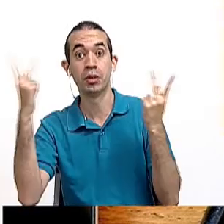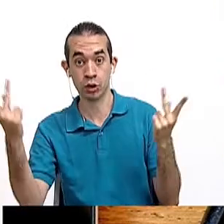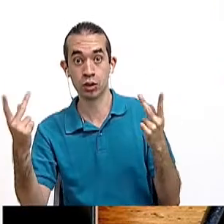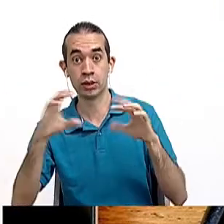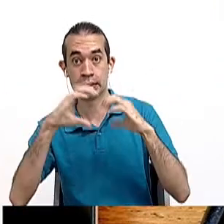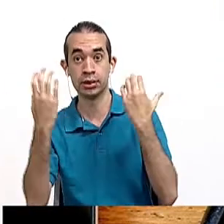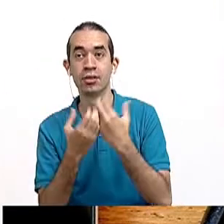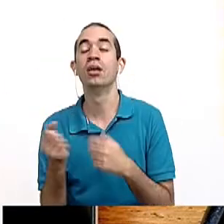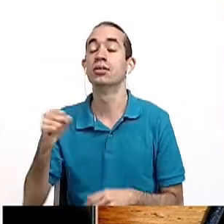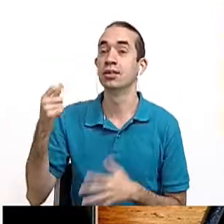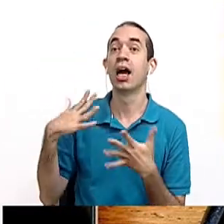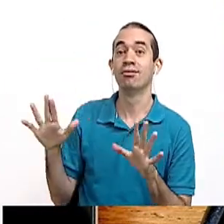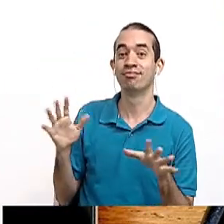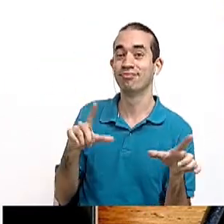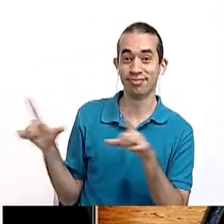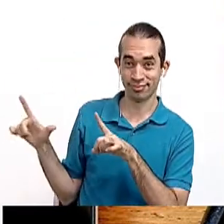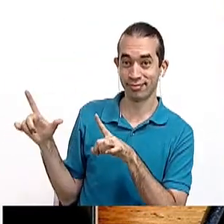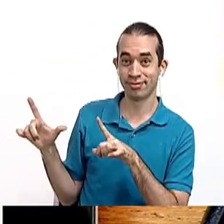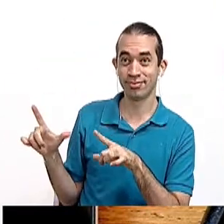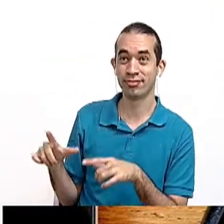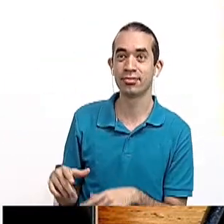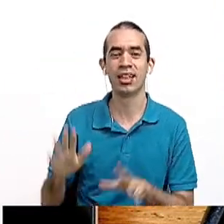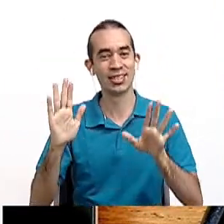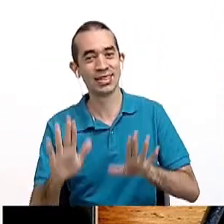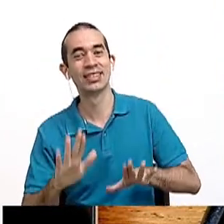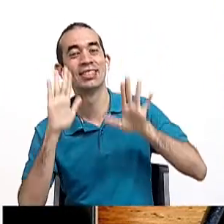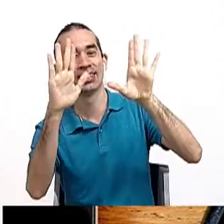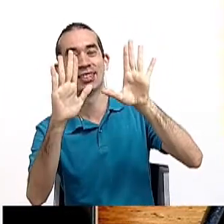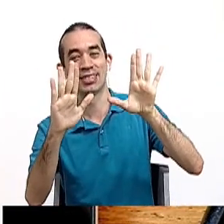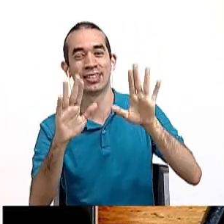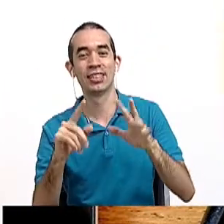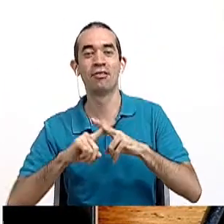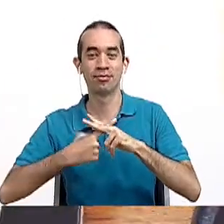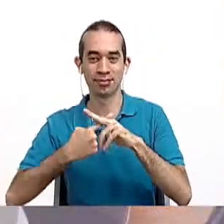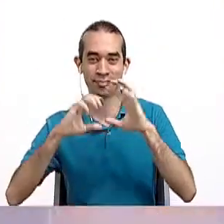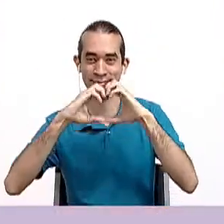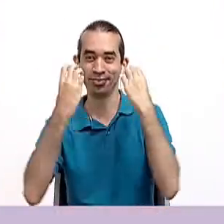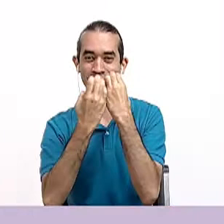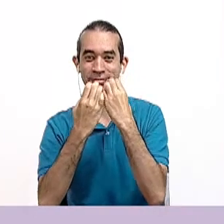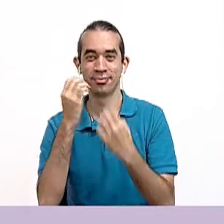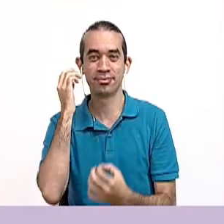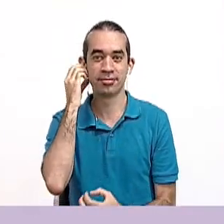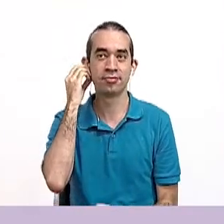sí, aquí lo tengo. ¡Listo, profe! ¡Excelente! Iniciamos nuestra clase.